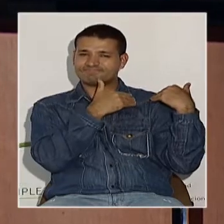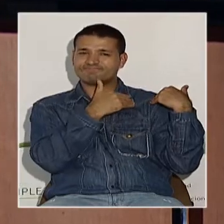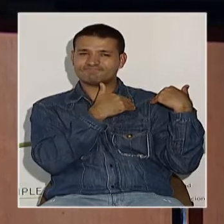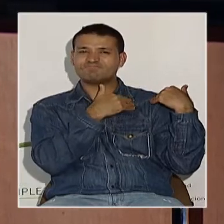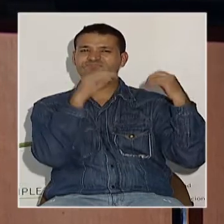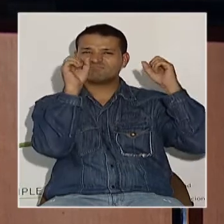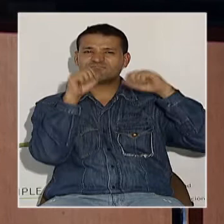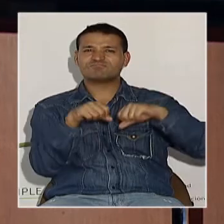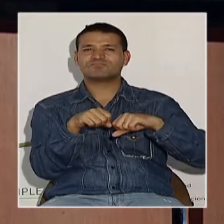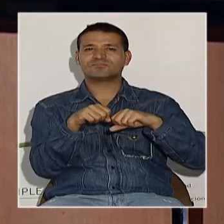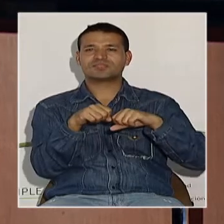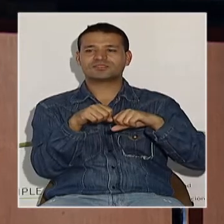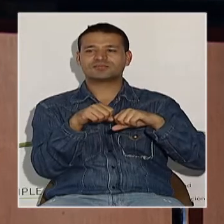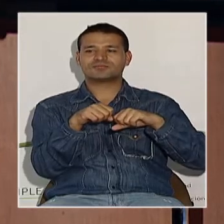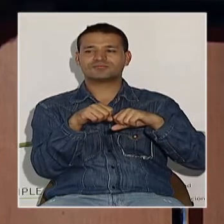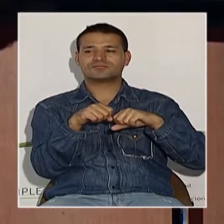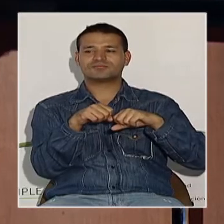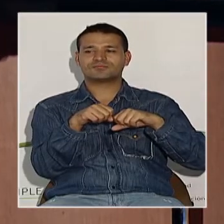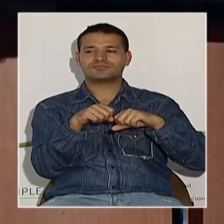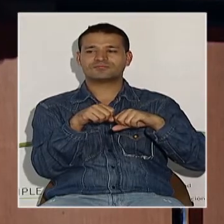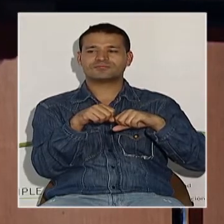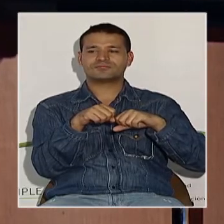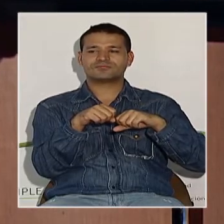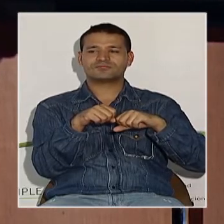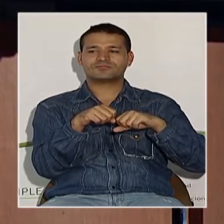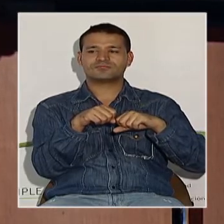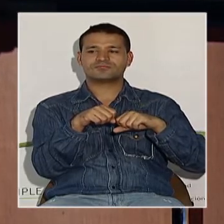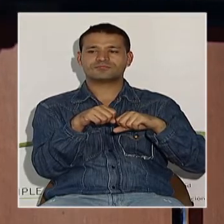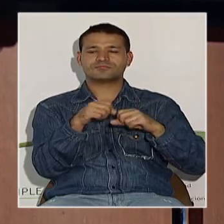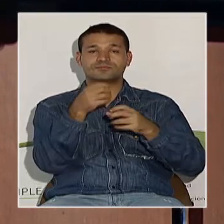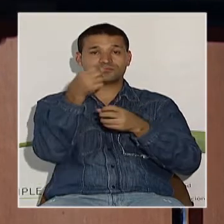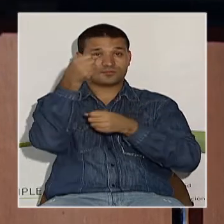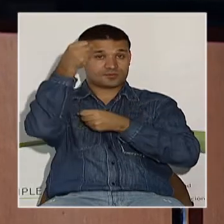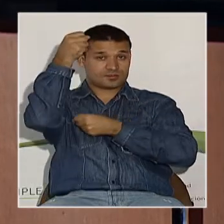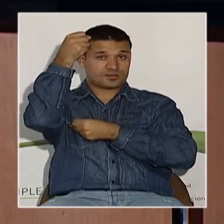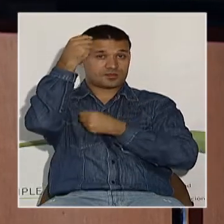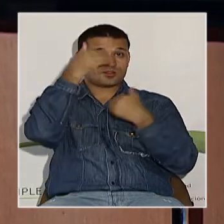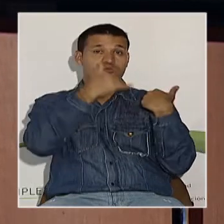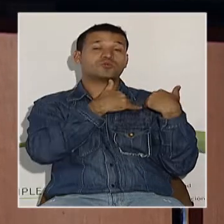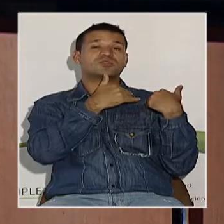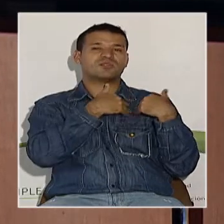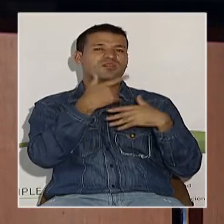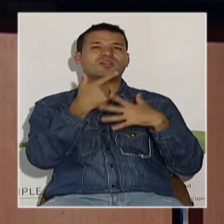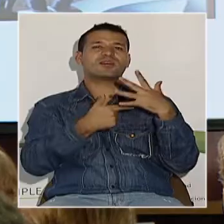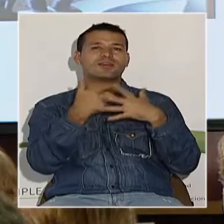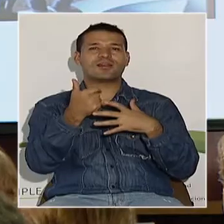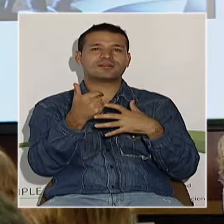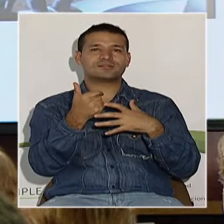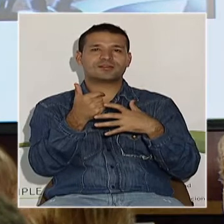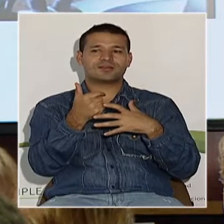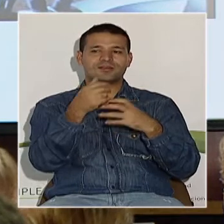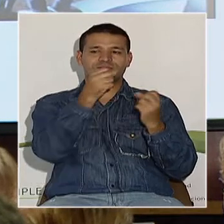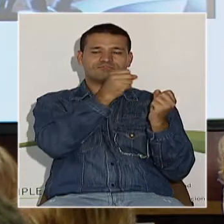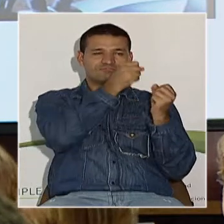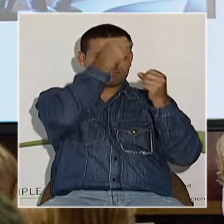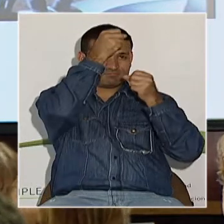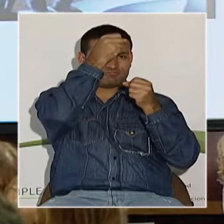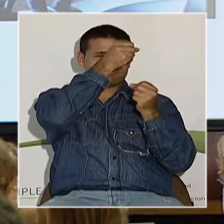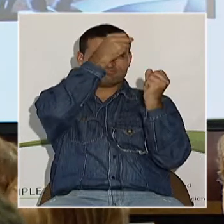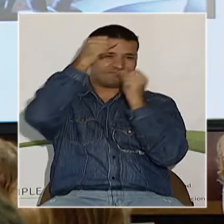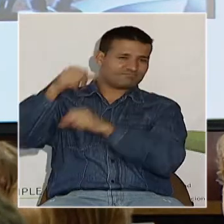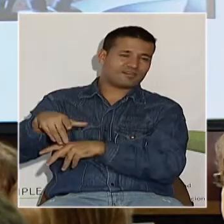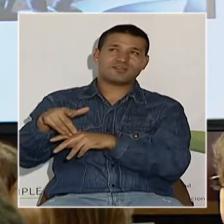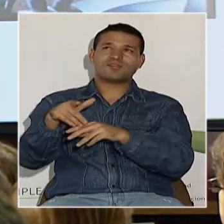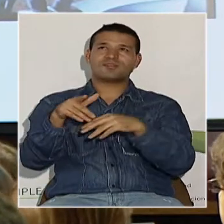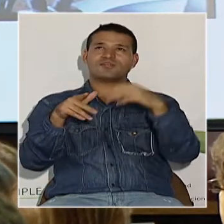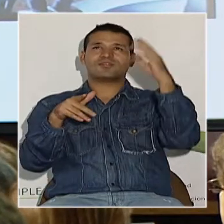puede hacer lo que hizo este hombre. Tiró la sombrilla, subió al árbol y miró su horizonte. No